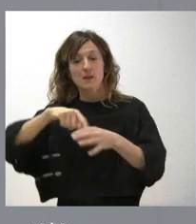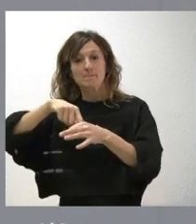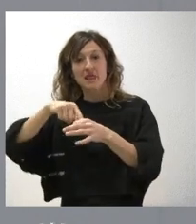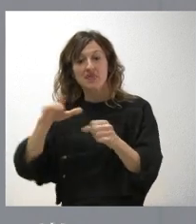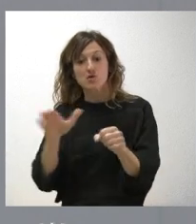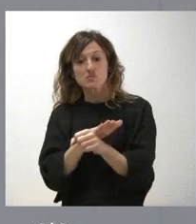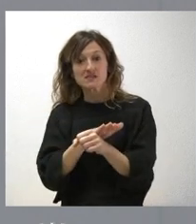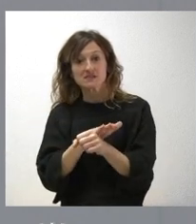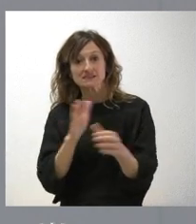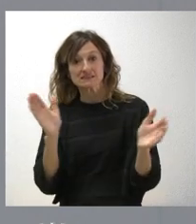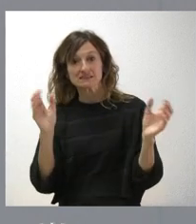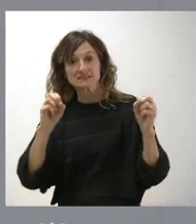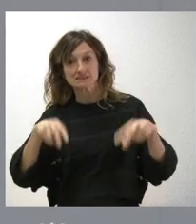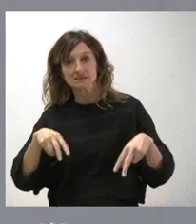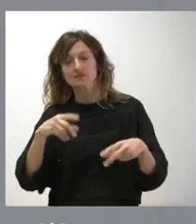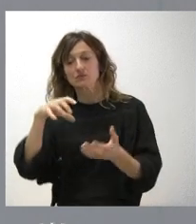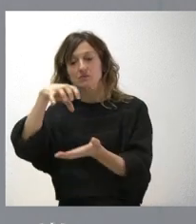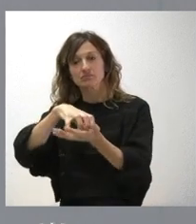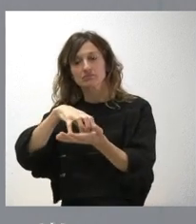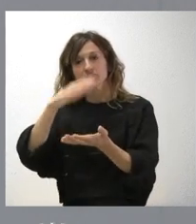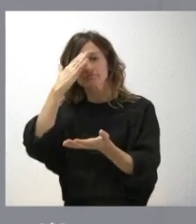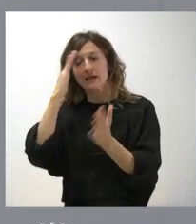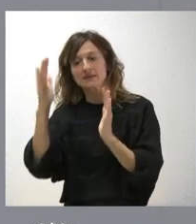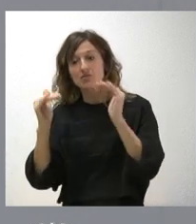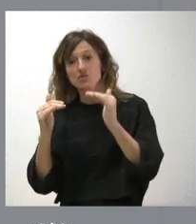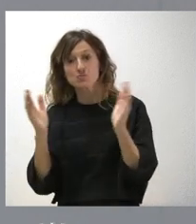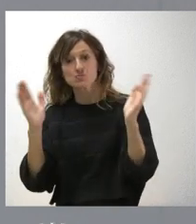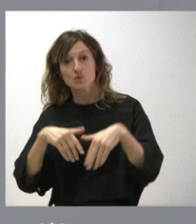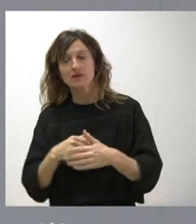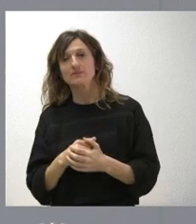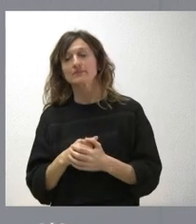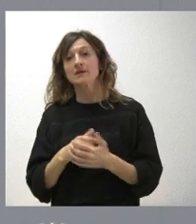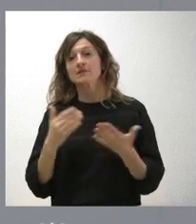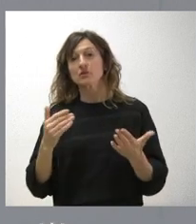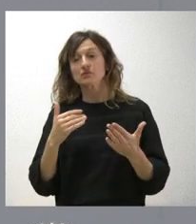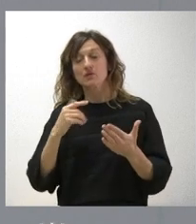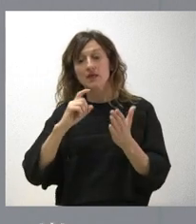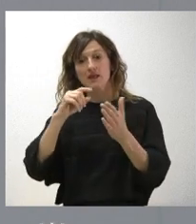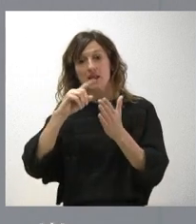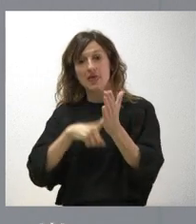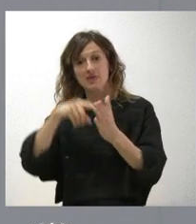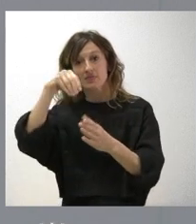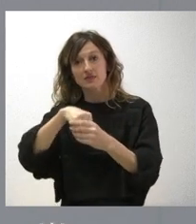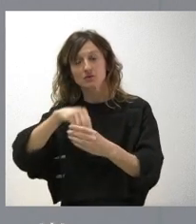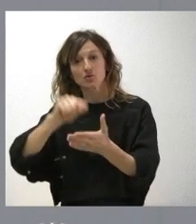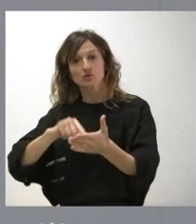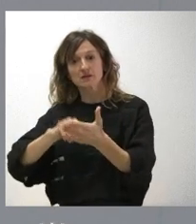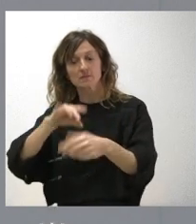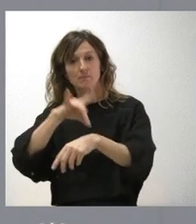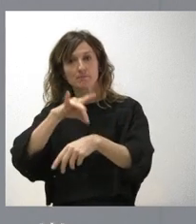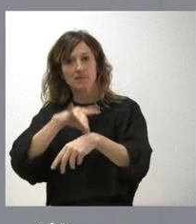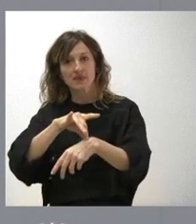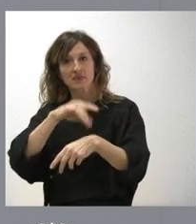sin cubrir esos consultorios locales quedarán sin atender pues es por por lo que dentro de la ley contratamos médicos con